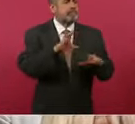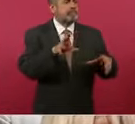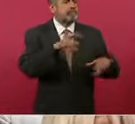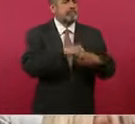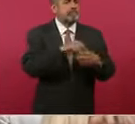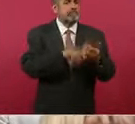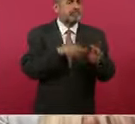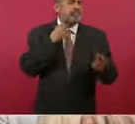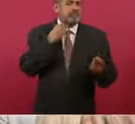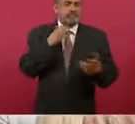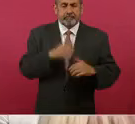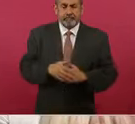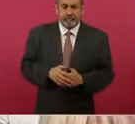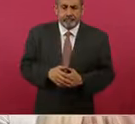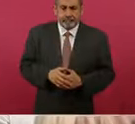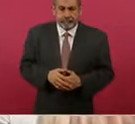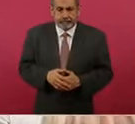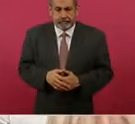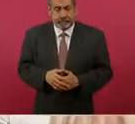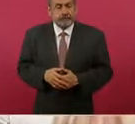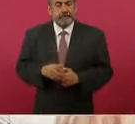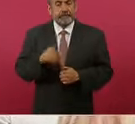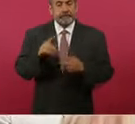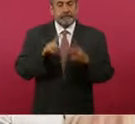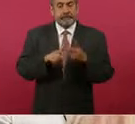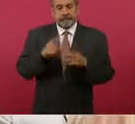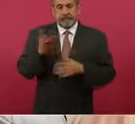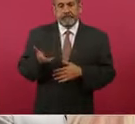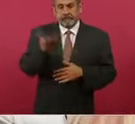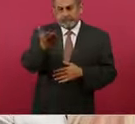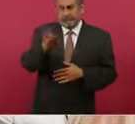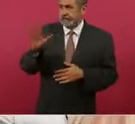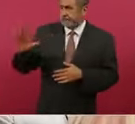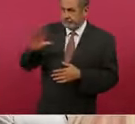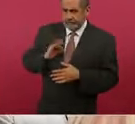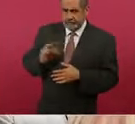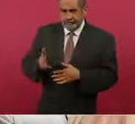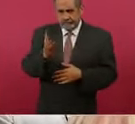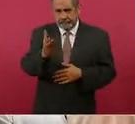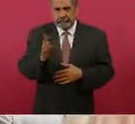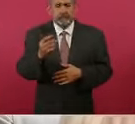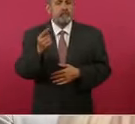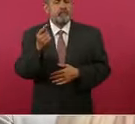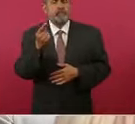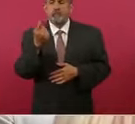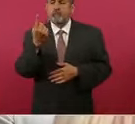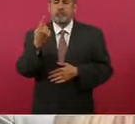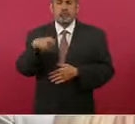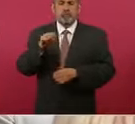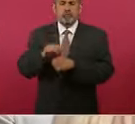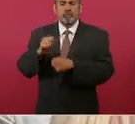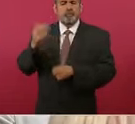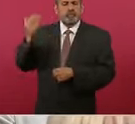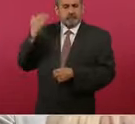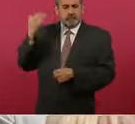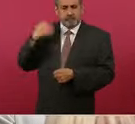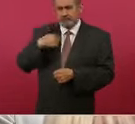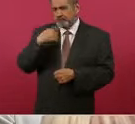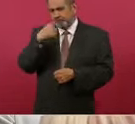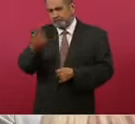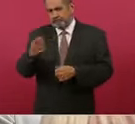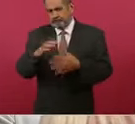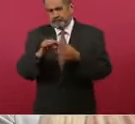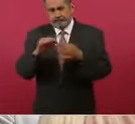bueno, en lo que es la petición ciudadana, hace unas semanas le hacíamos llegar